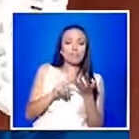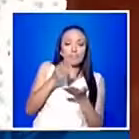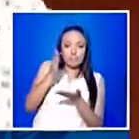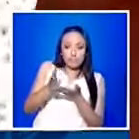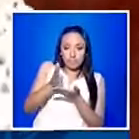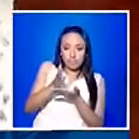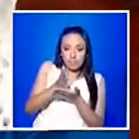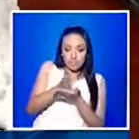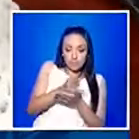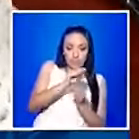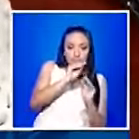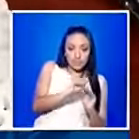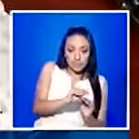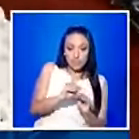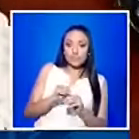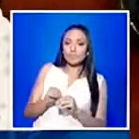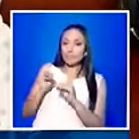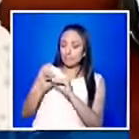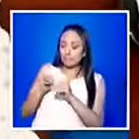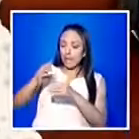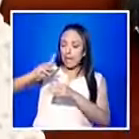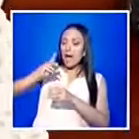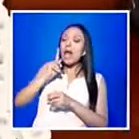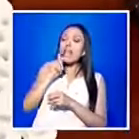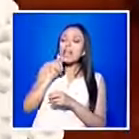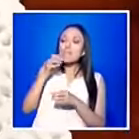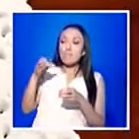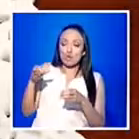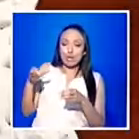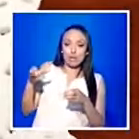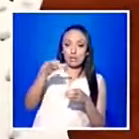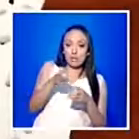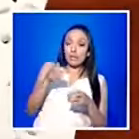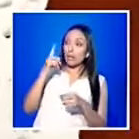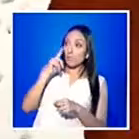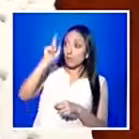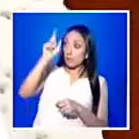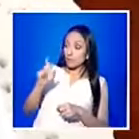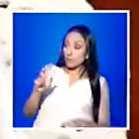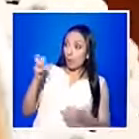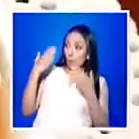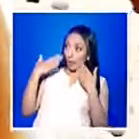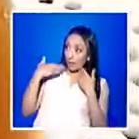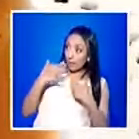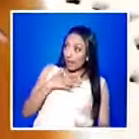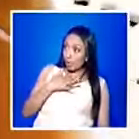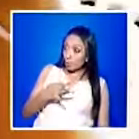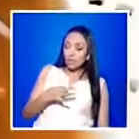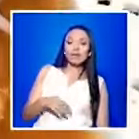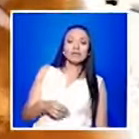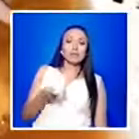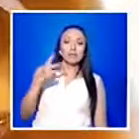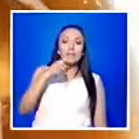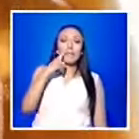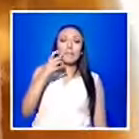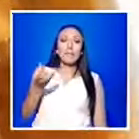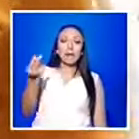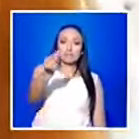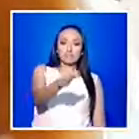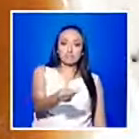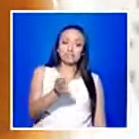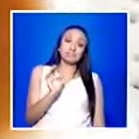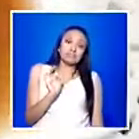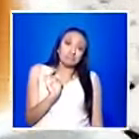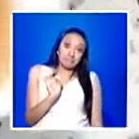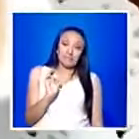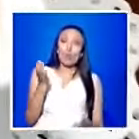de canguil, de chifle, su limonada, y para las personas guayacas tenemos también su porcioncita de pan, que siempre